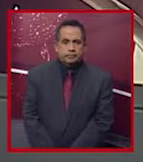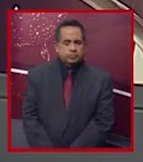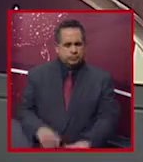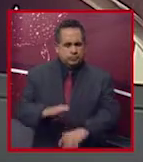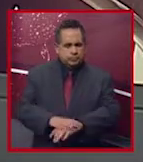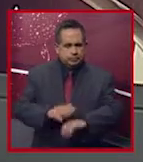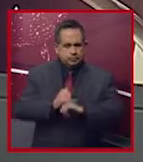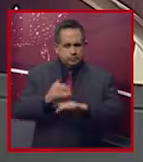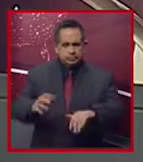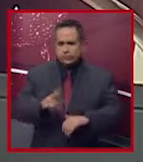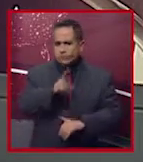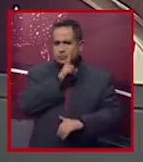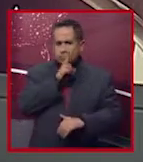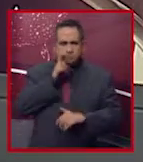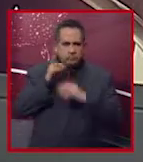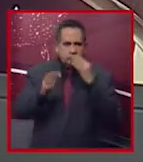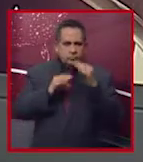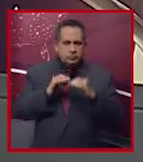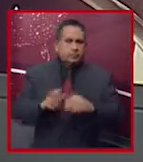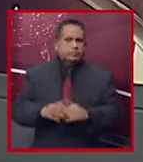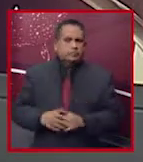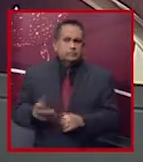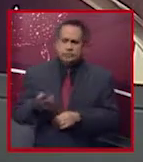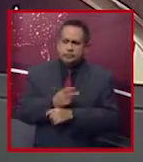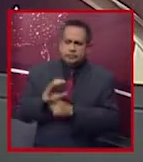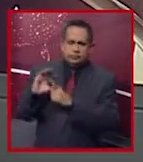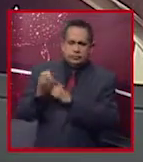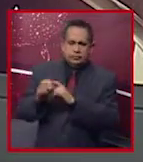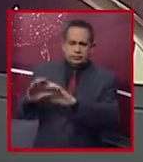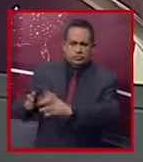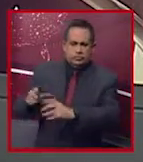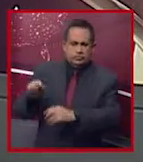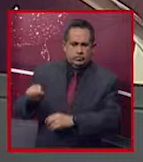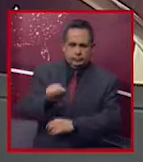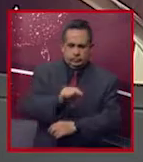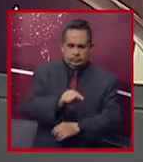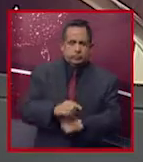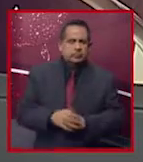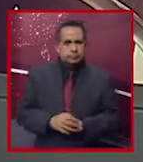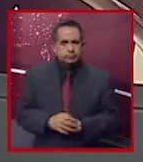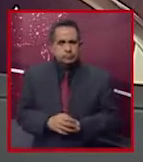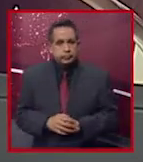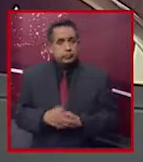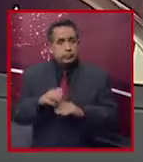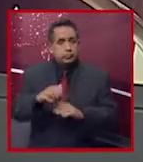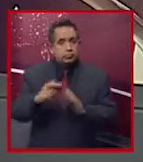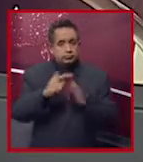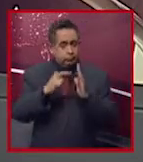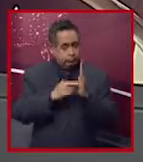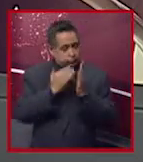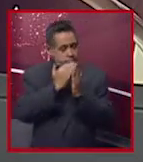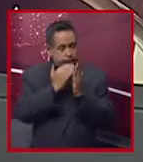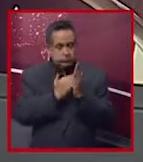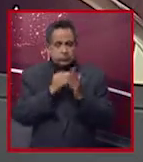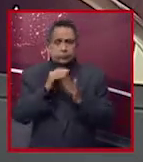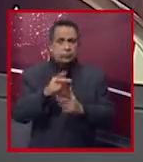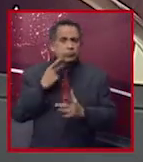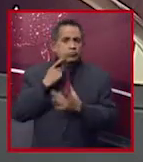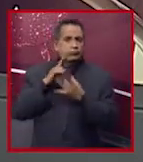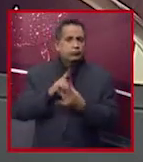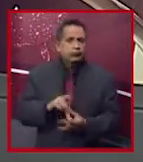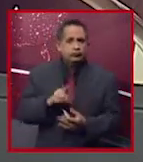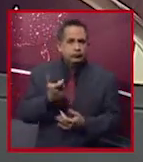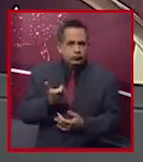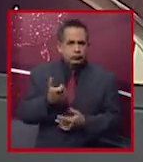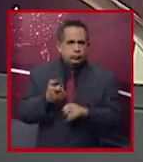Estamos de regreso en Noticias del Congreso. Vamos con el trabajo en comisiones, con el propósito de explicar el marco normativo de la política monetaria que se aplica